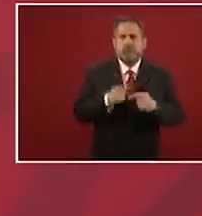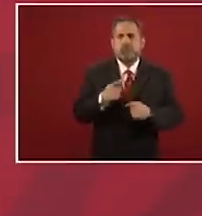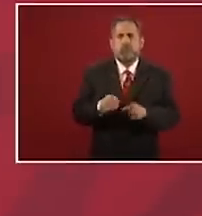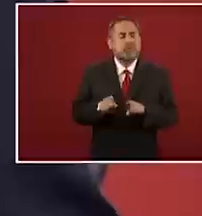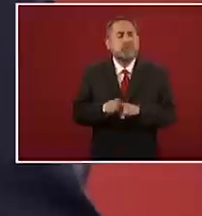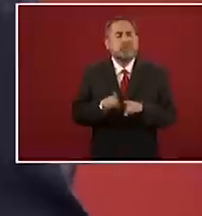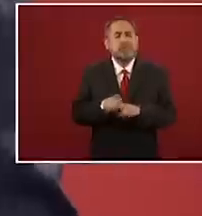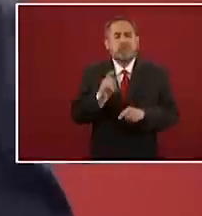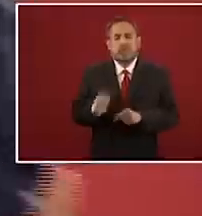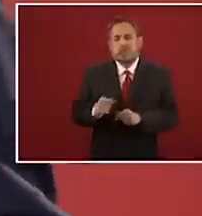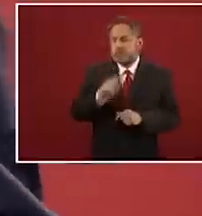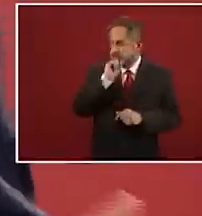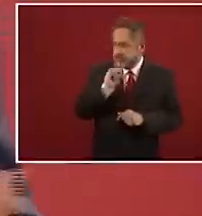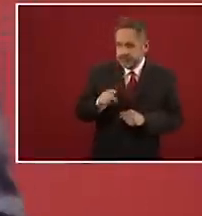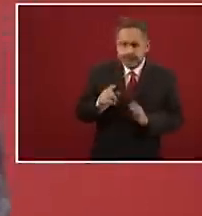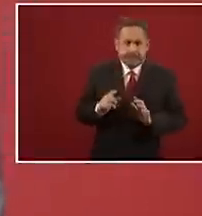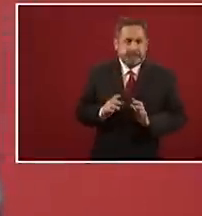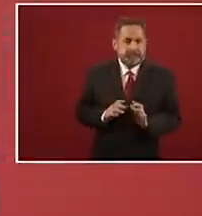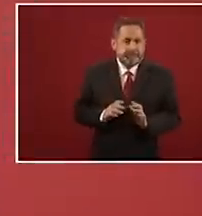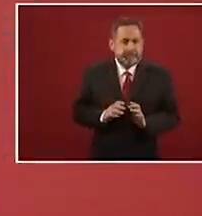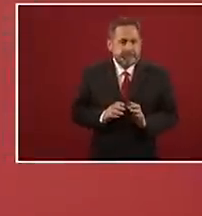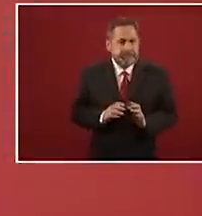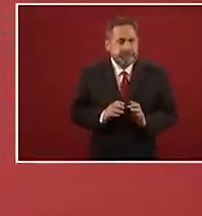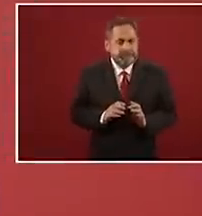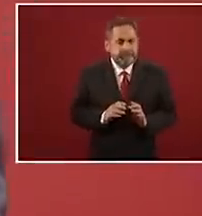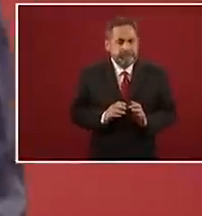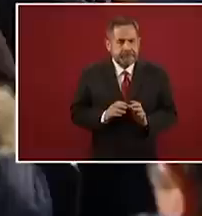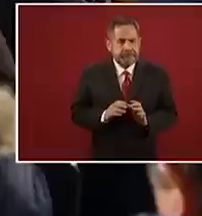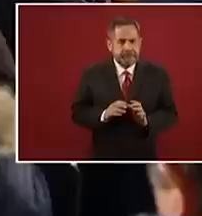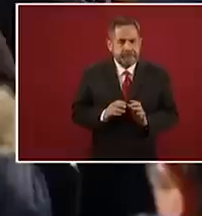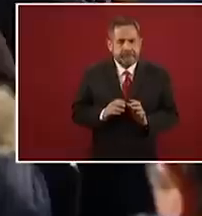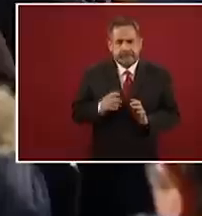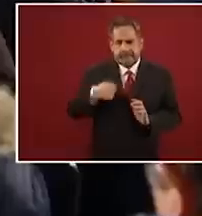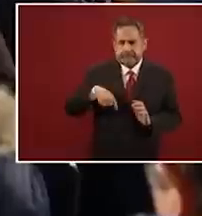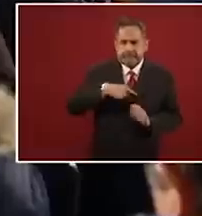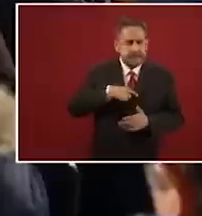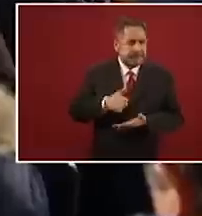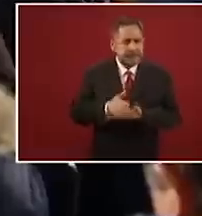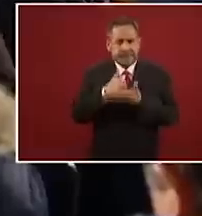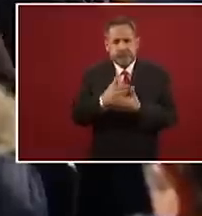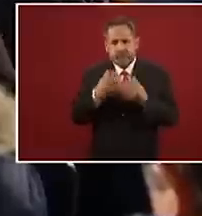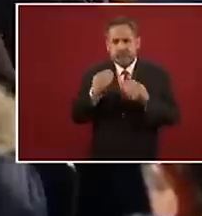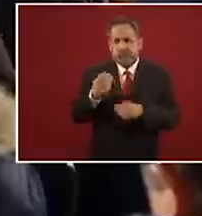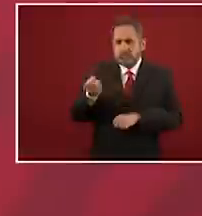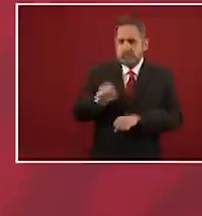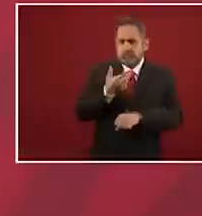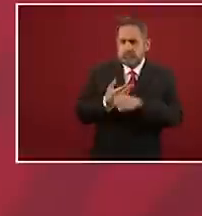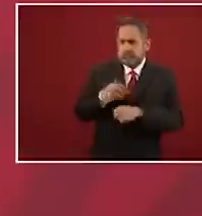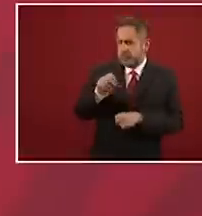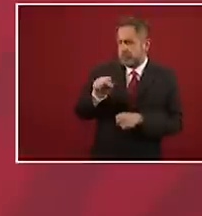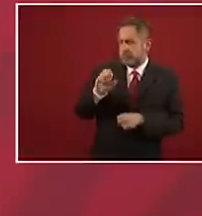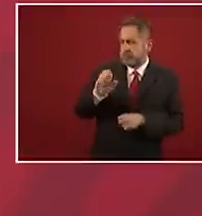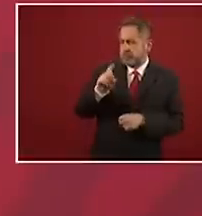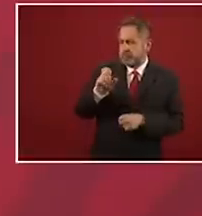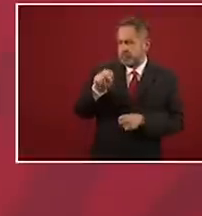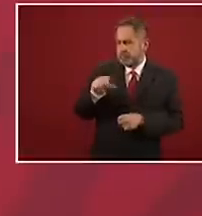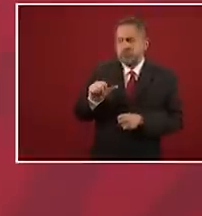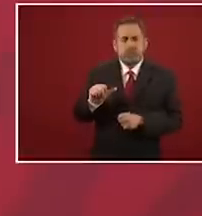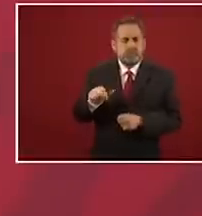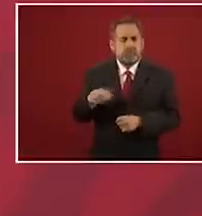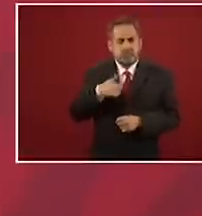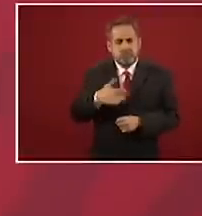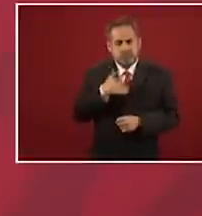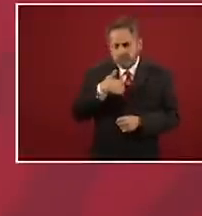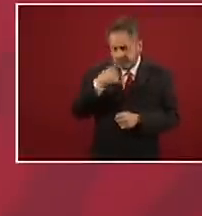a lo mismo. Nos ha ayudado mucho la Secretaría de la Defensa. Estoy seguro